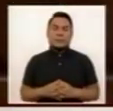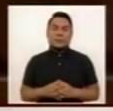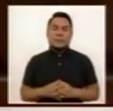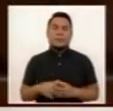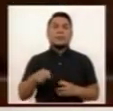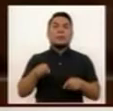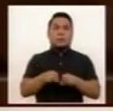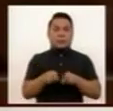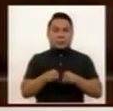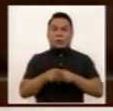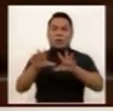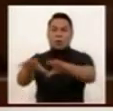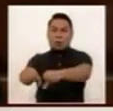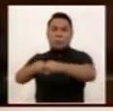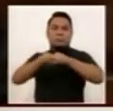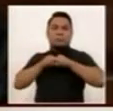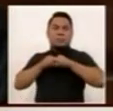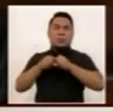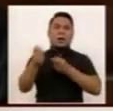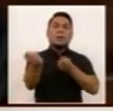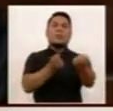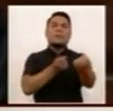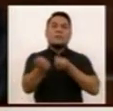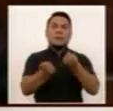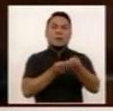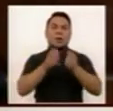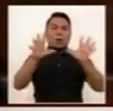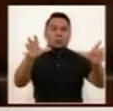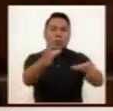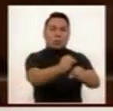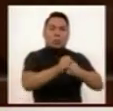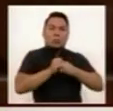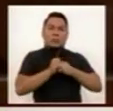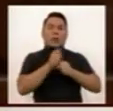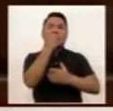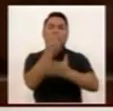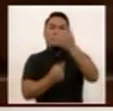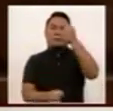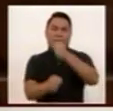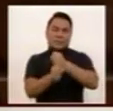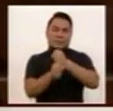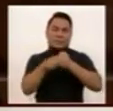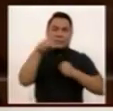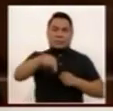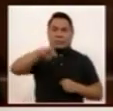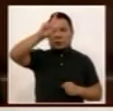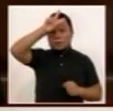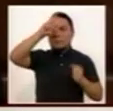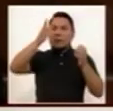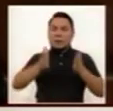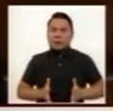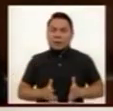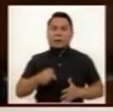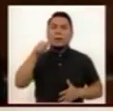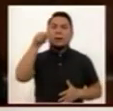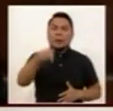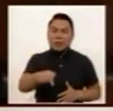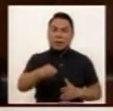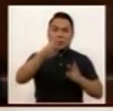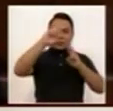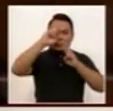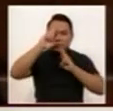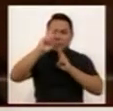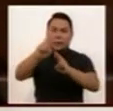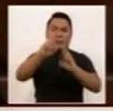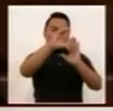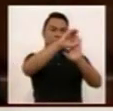Recuperar la gobernabilidad, recuperar la confianza de los peruanos en un marco de respeto de la